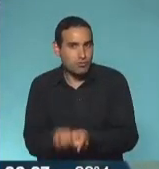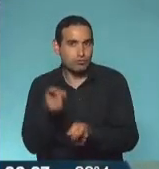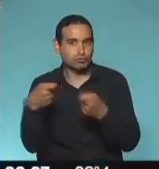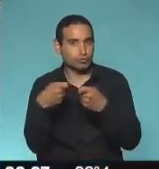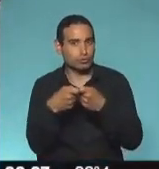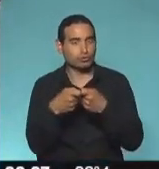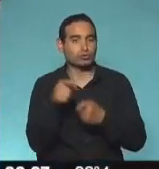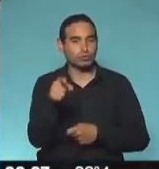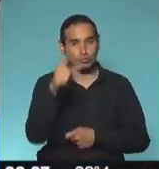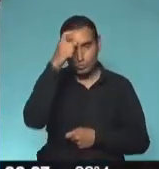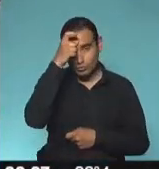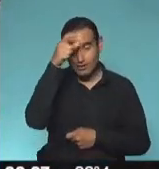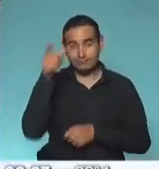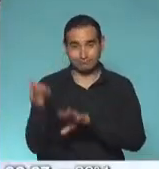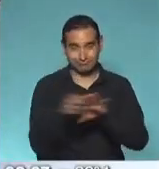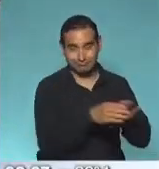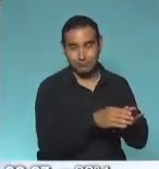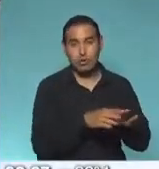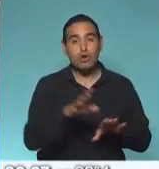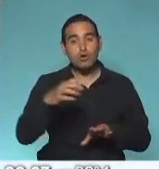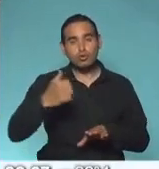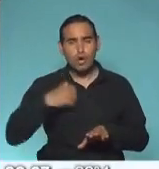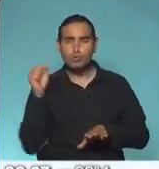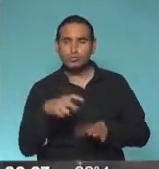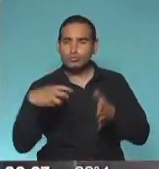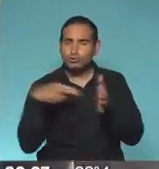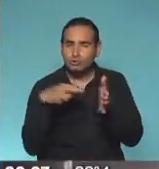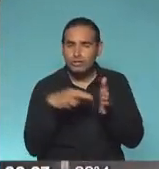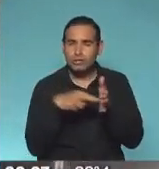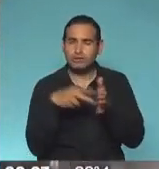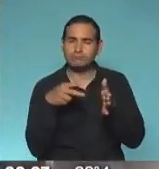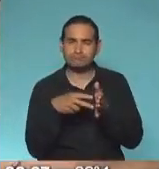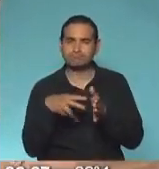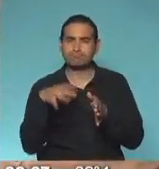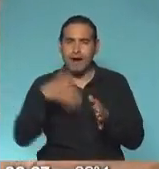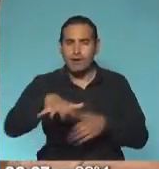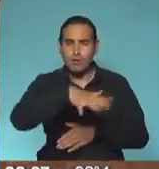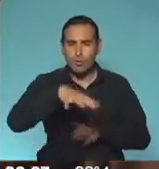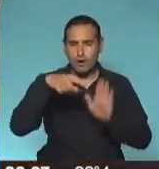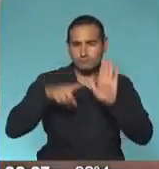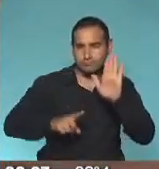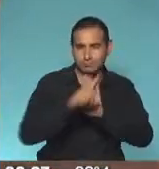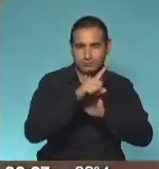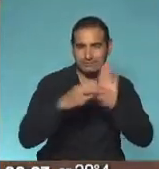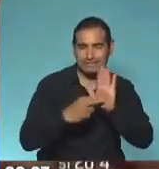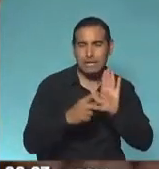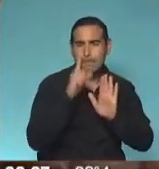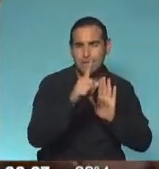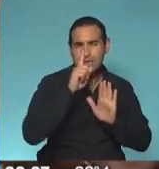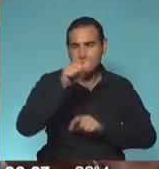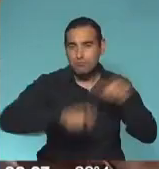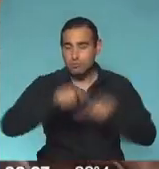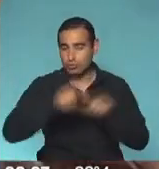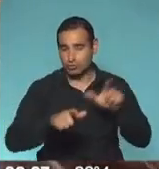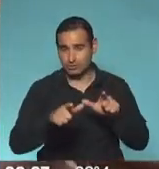lado, las tropas de las fuerzas democráticas sirias mantienen en campos de confinamiento en el nordeste sirio a miles de combatientes del